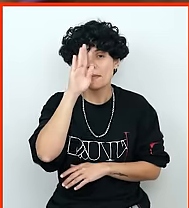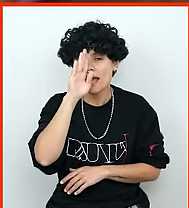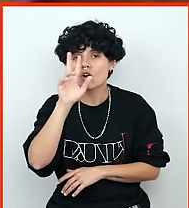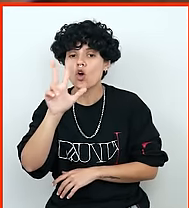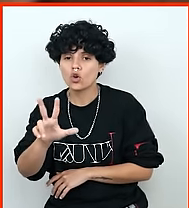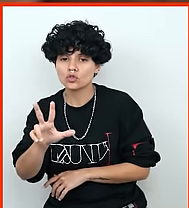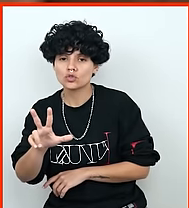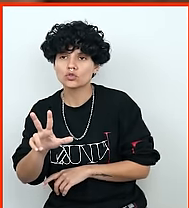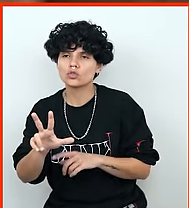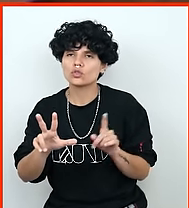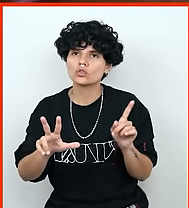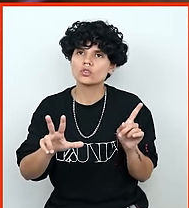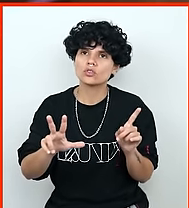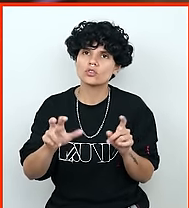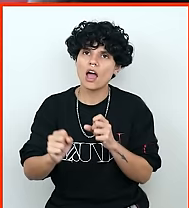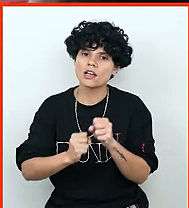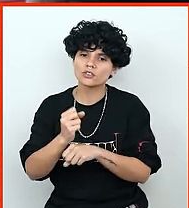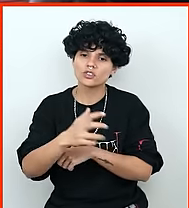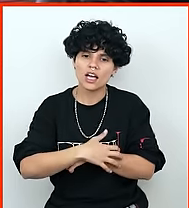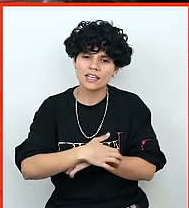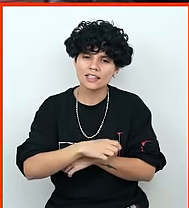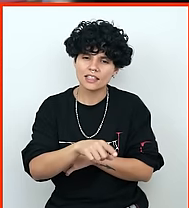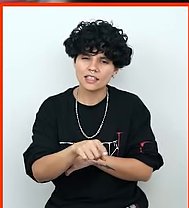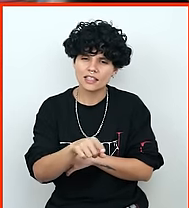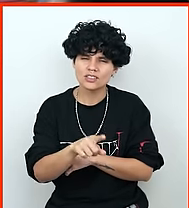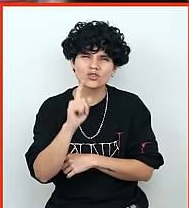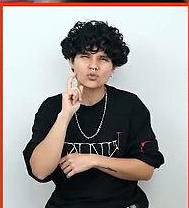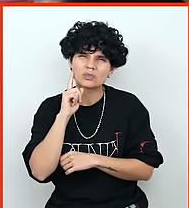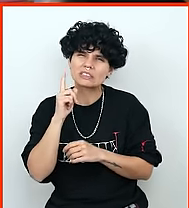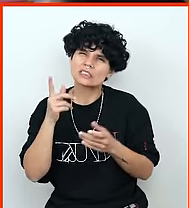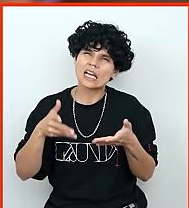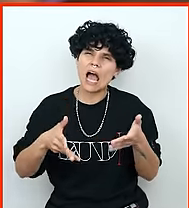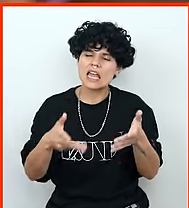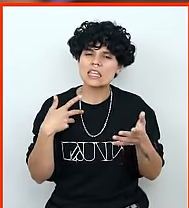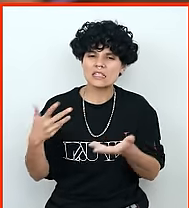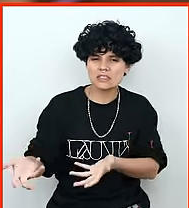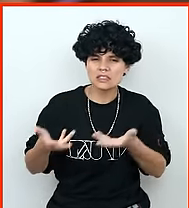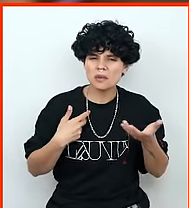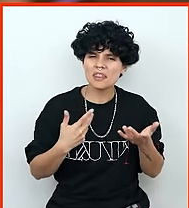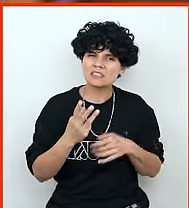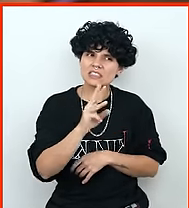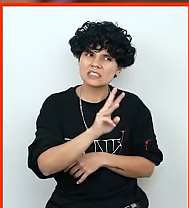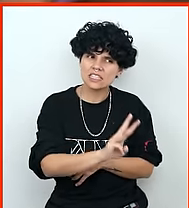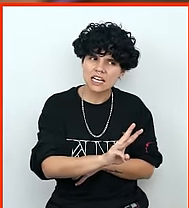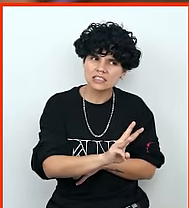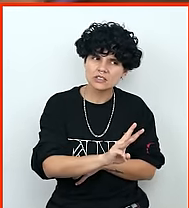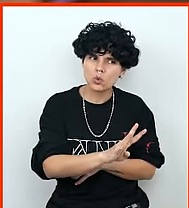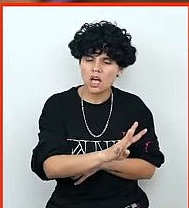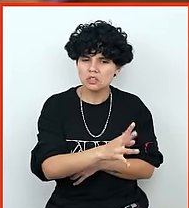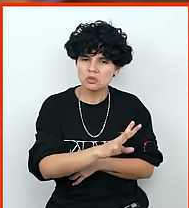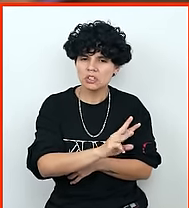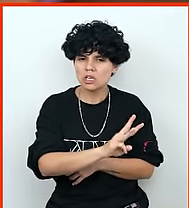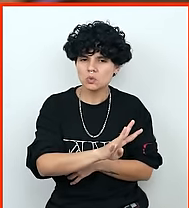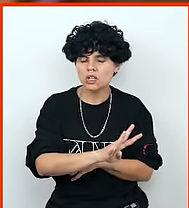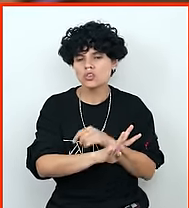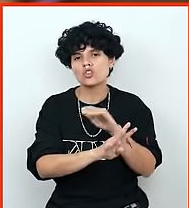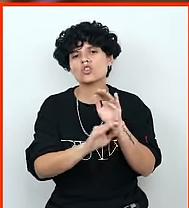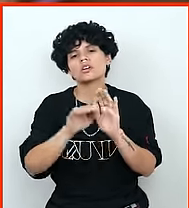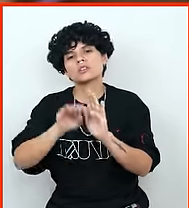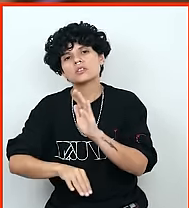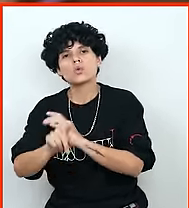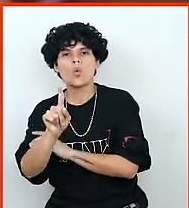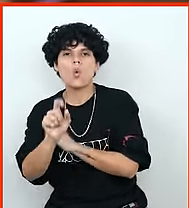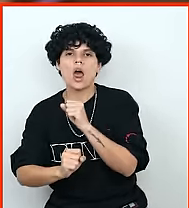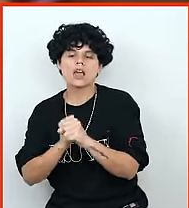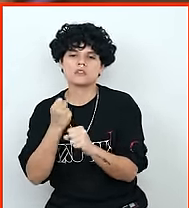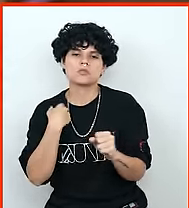8 años y las gatitas tienen, una debe tener como unos 3, como la rescaté en la calle, es como un poco, pero debe tener unos 3-4 años y la otra, la Chitara, que es más chica,